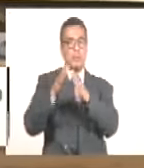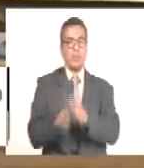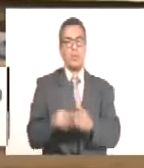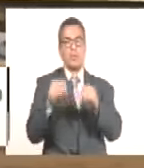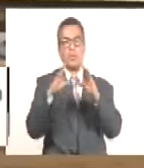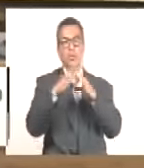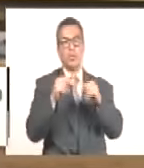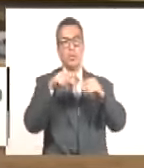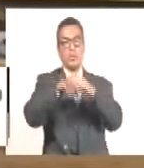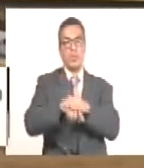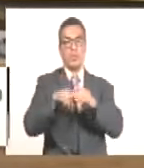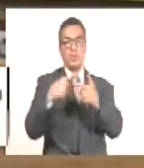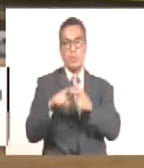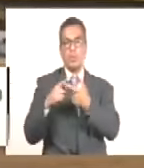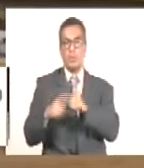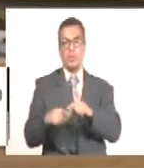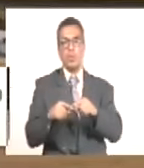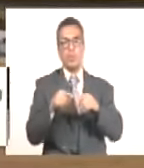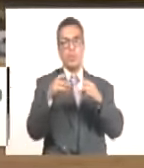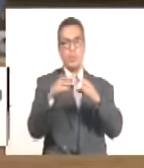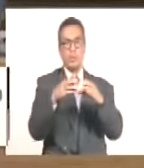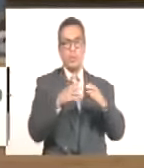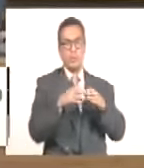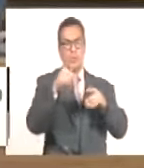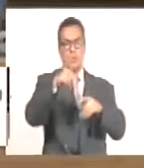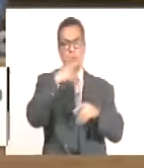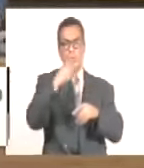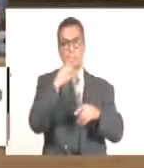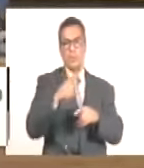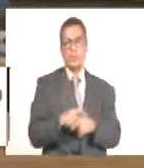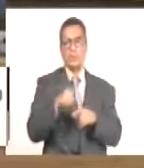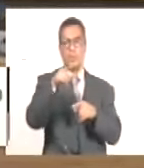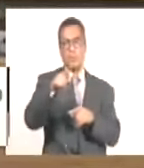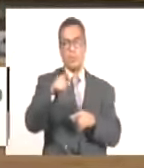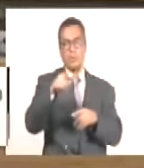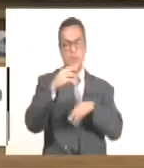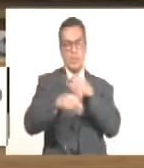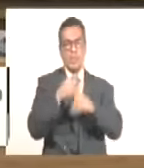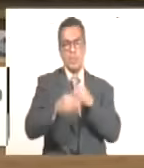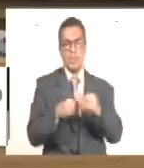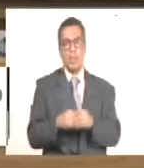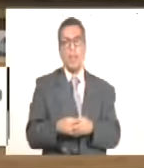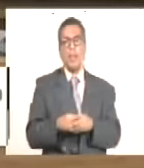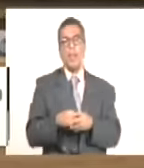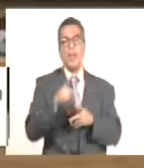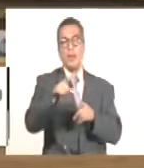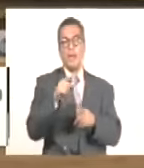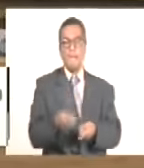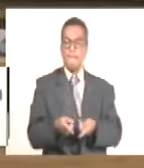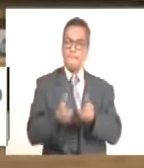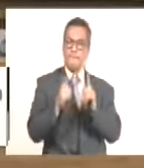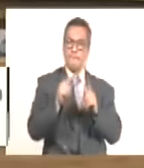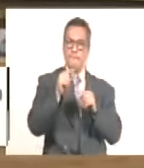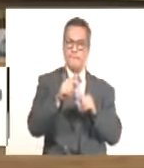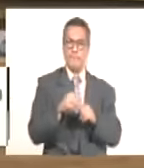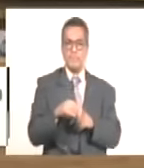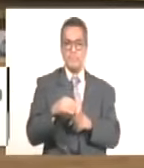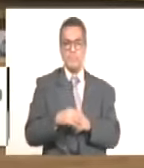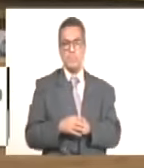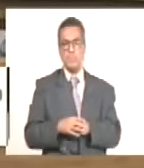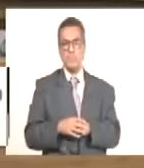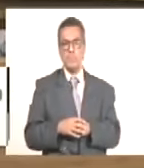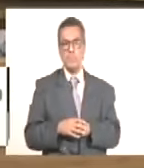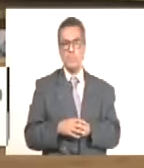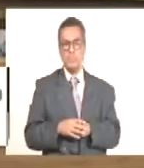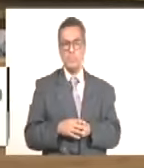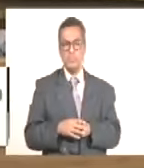todos sus miembros, independientemente de la tolda política en la que militan, la que ha permitido que